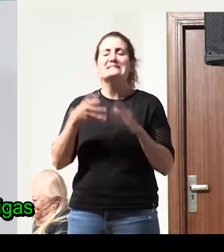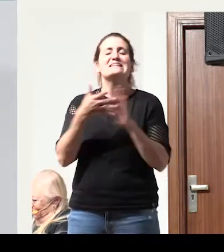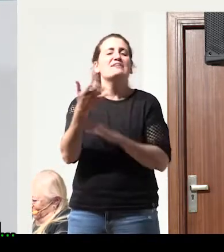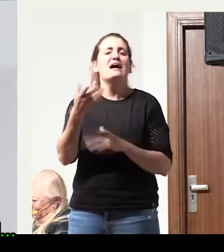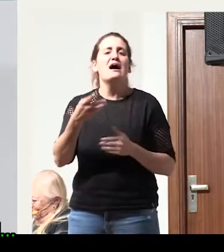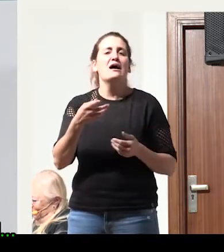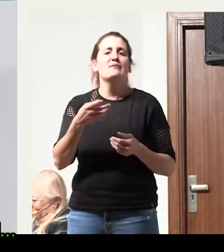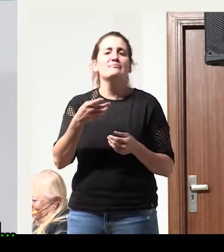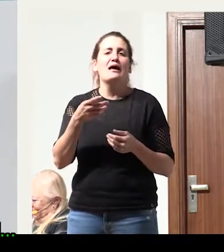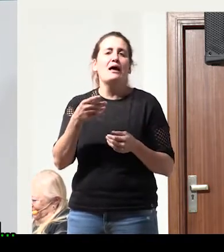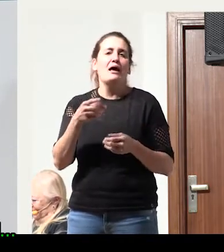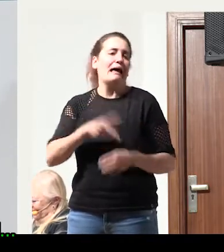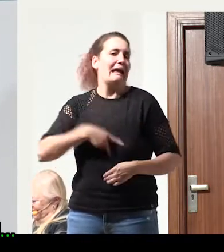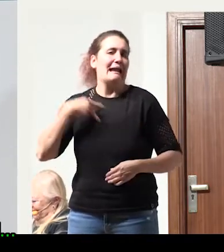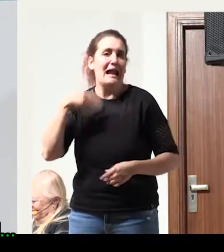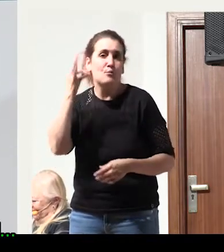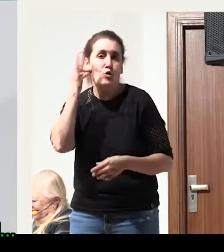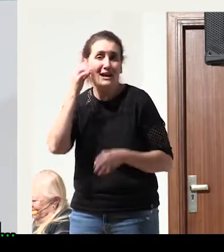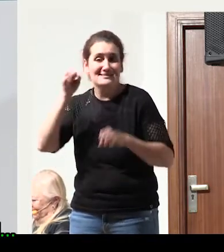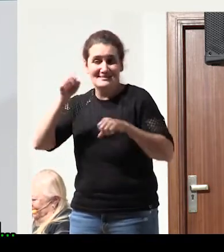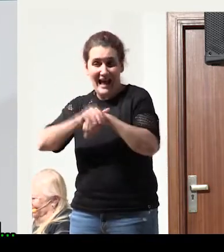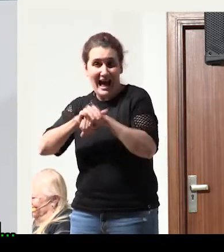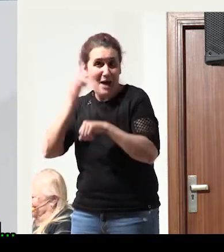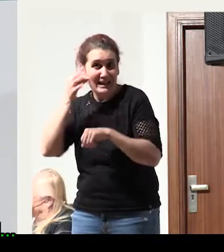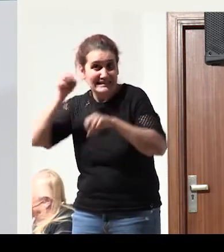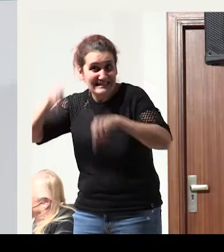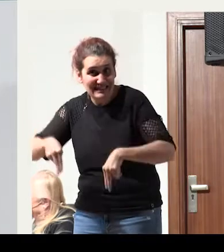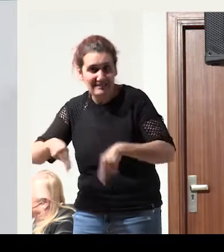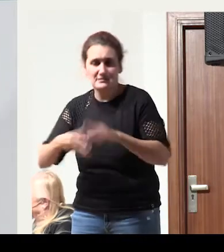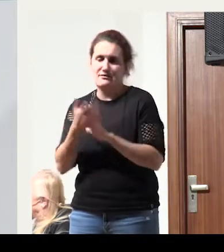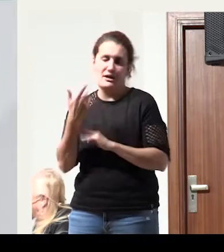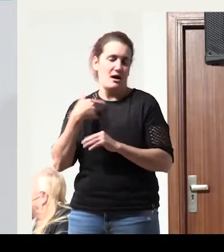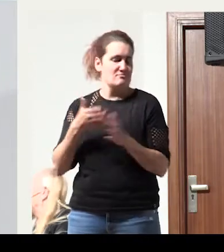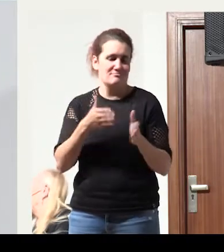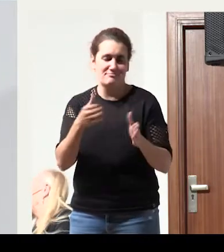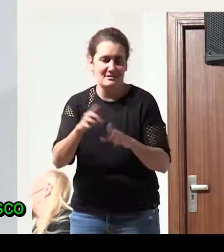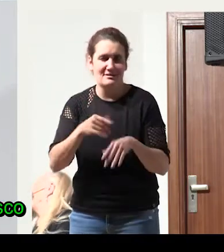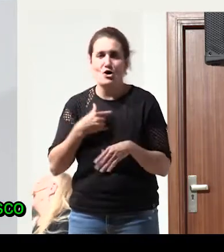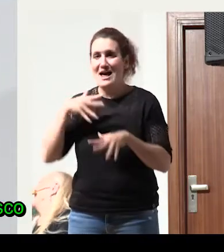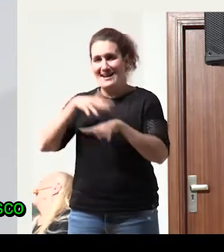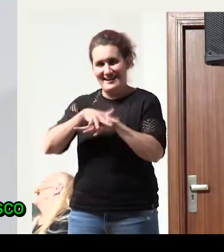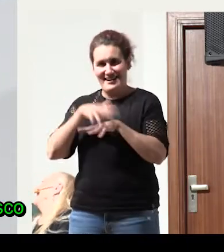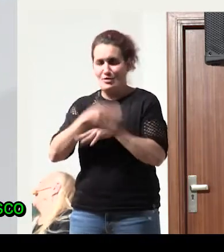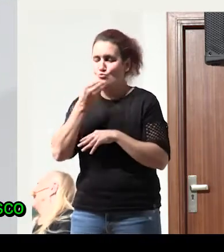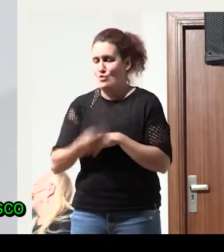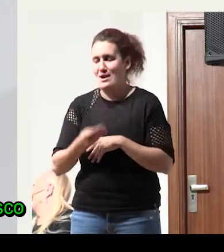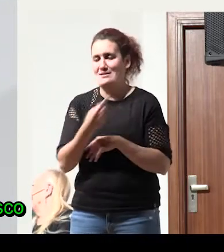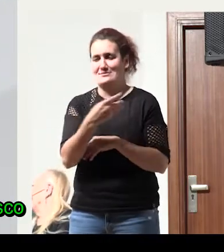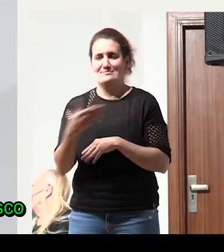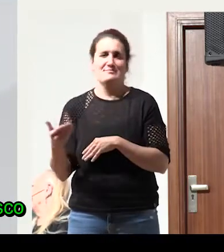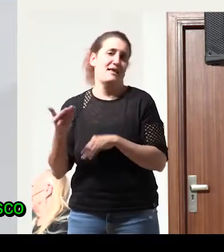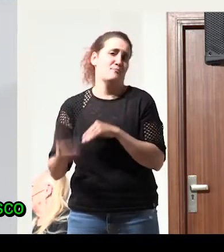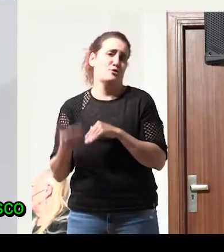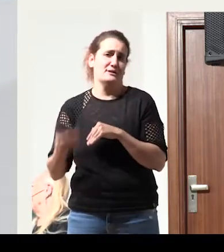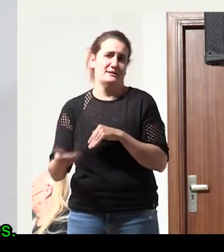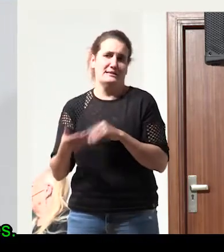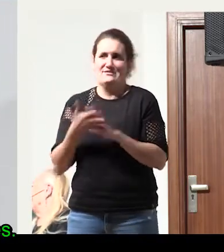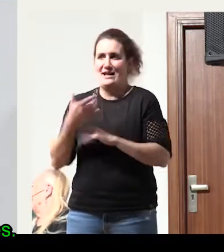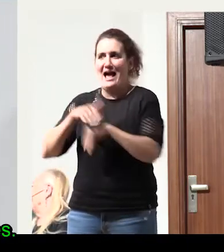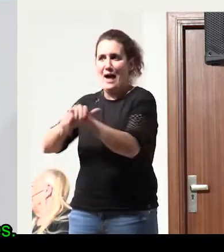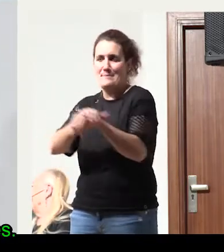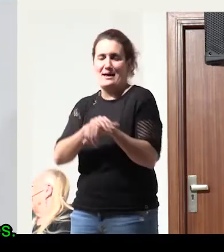ningún sitio, pero en la vejez, si no tenemos una buena red, ¿no? Yo digo, además, la red de amigas es parentesco, ¿eh? Son